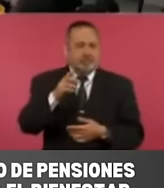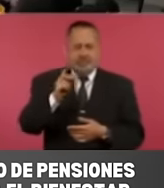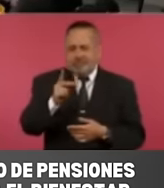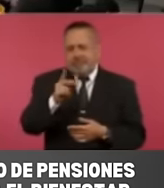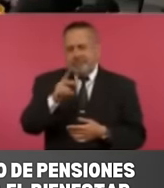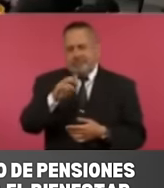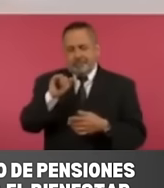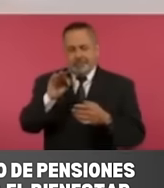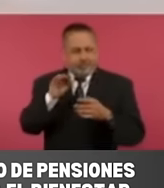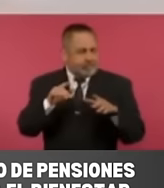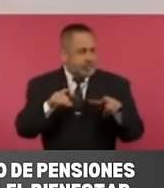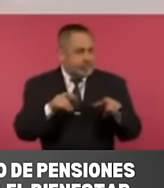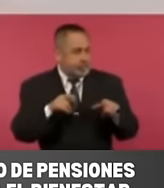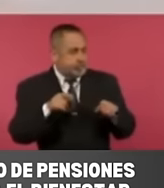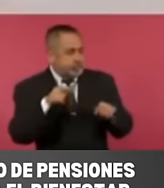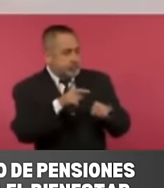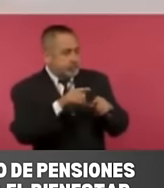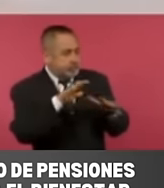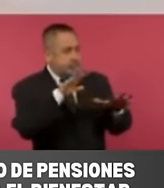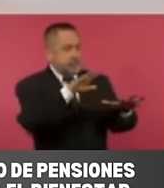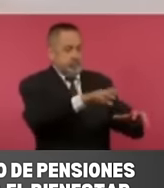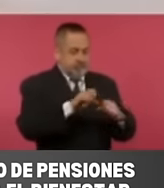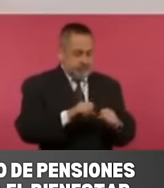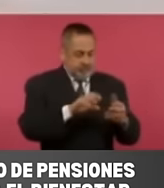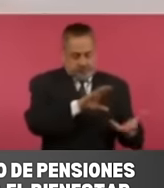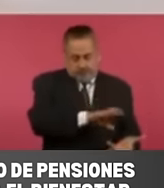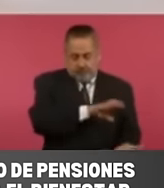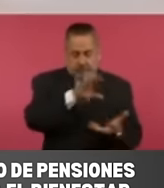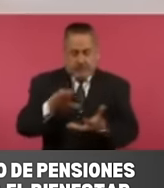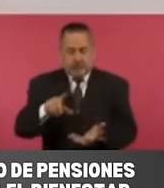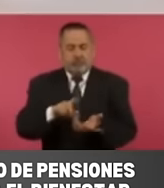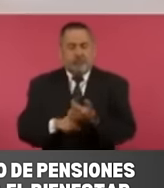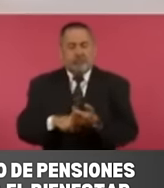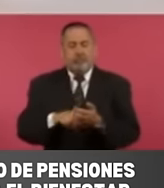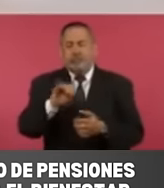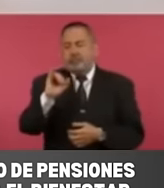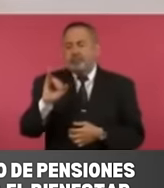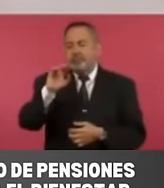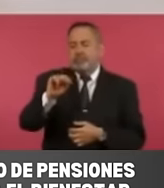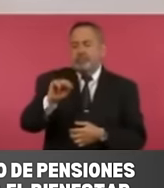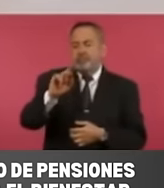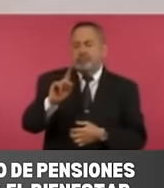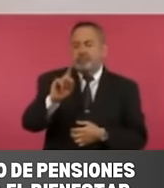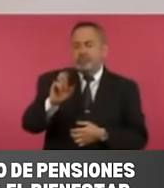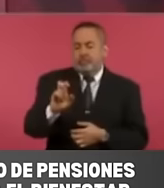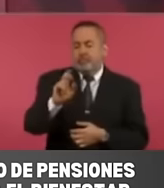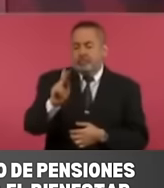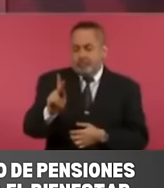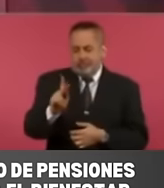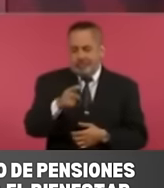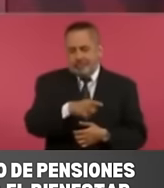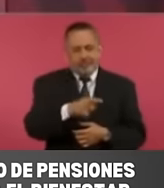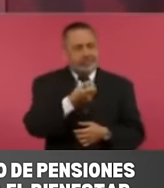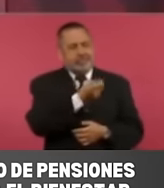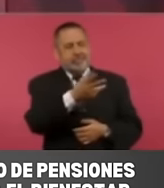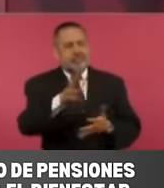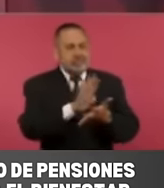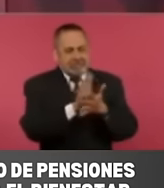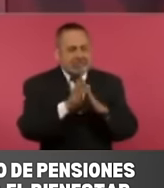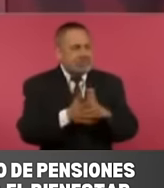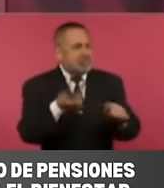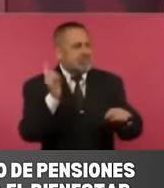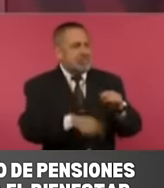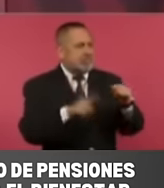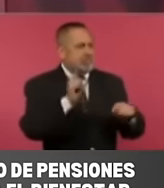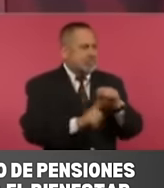y que tiene que ver con el instituto para devolverle al pueblo lo robado, se destine a ese fondo.